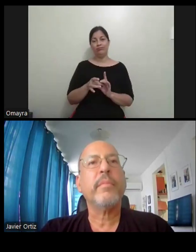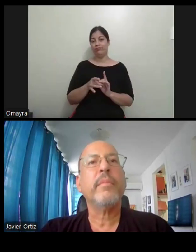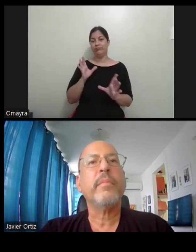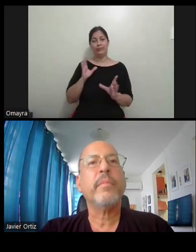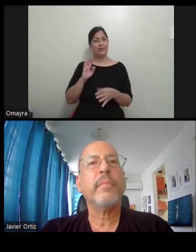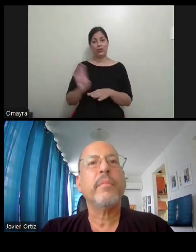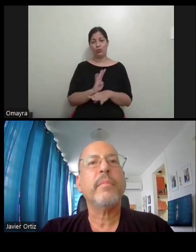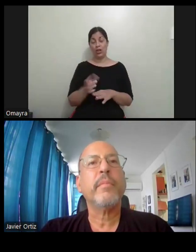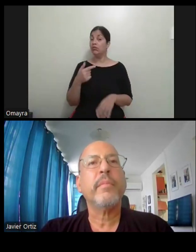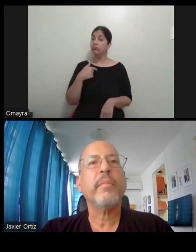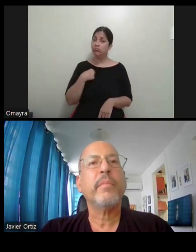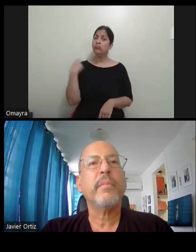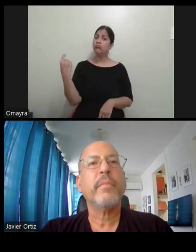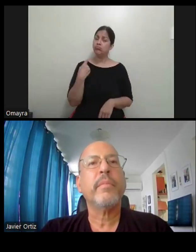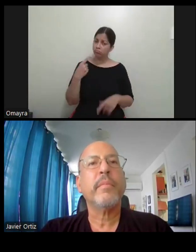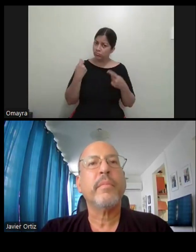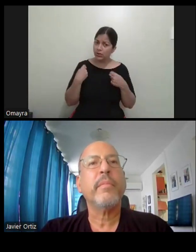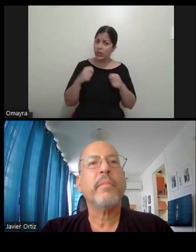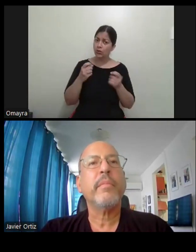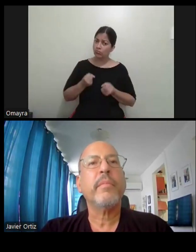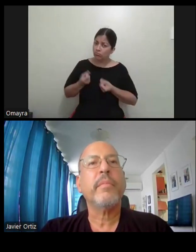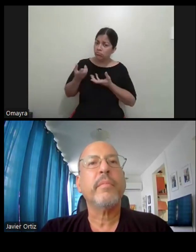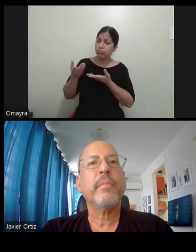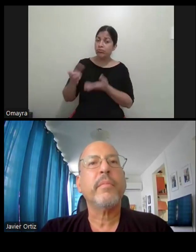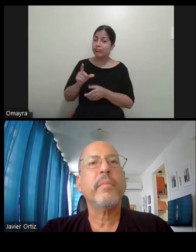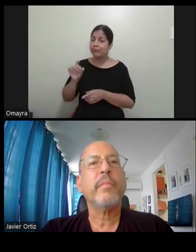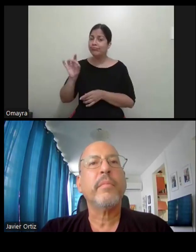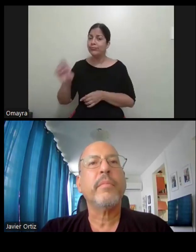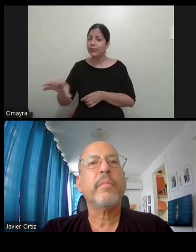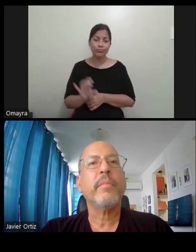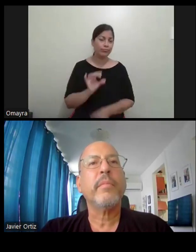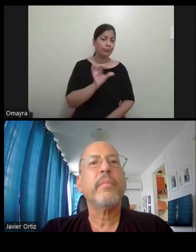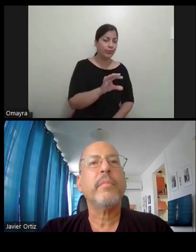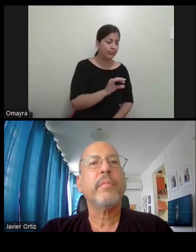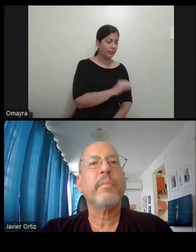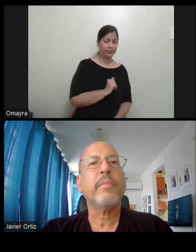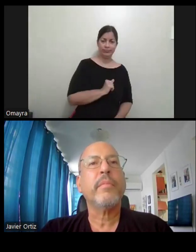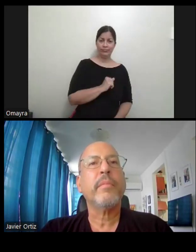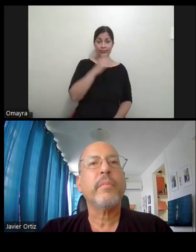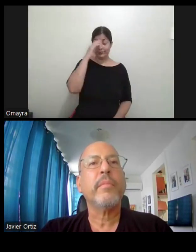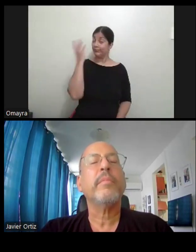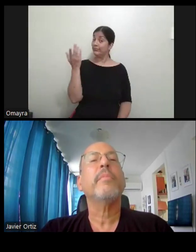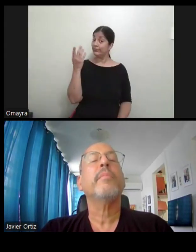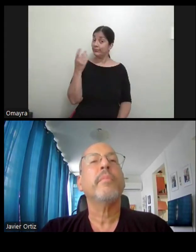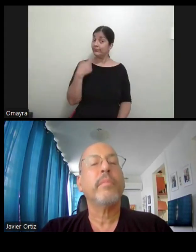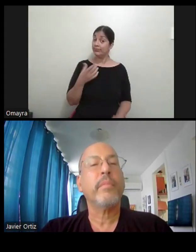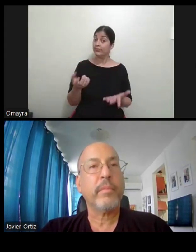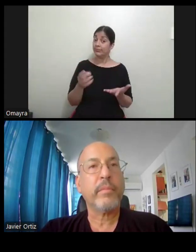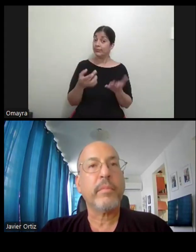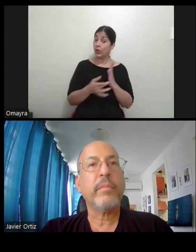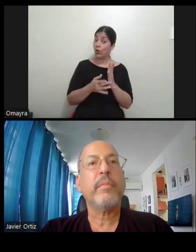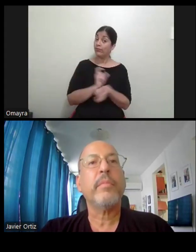también trata de aportar a los comités de compra y todo, como que mira, la industria está cambiando, nos tenemos que ajustar.